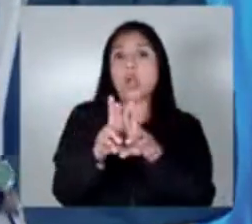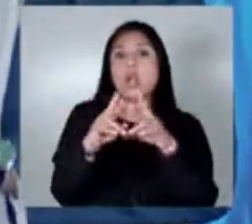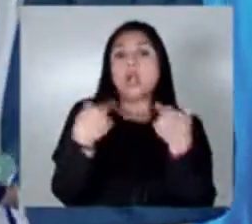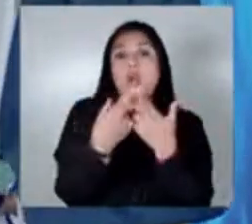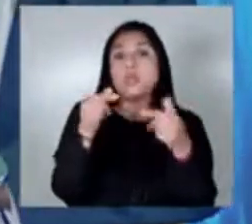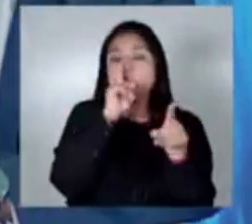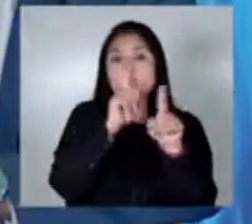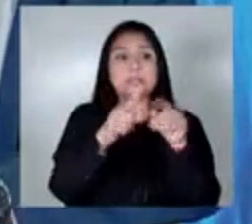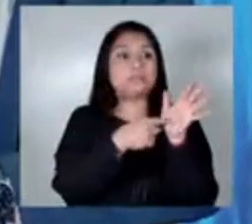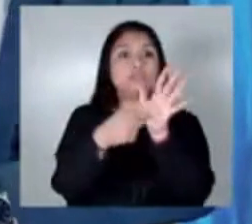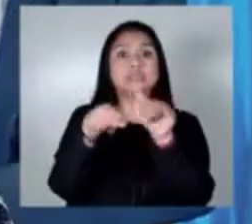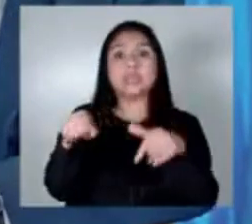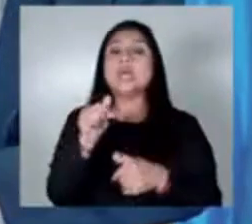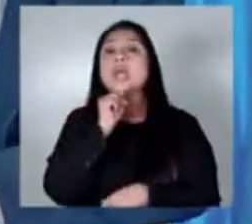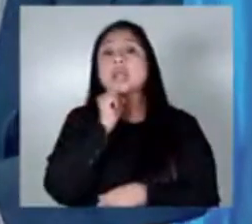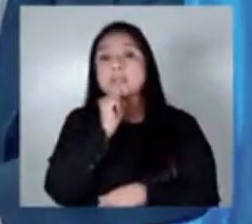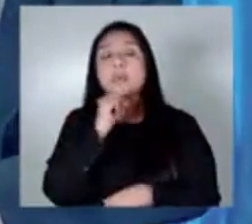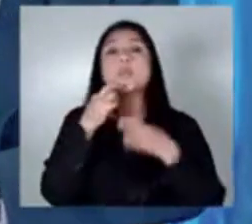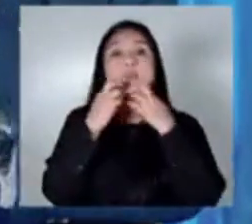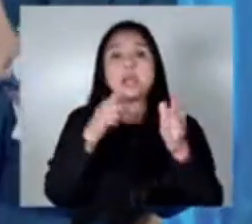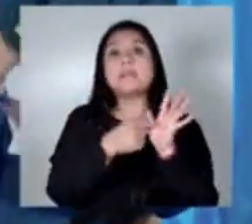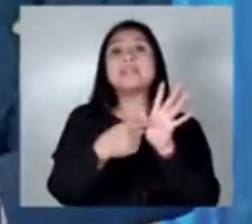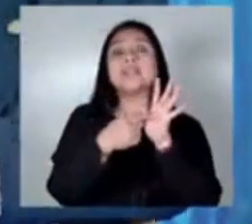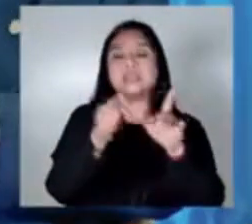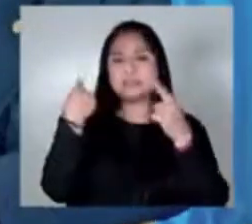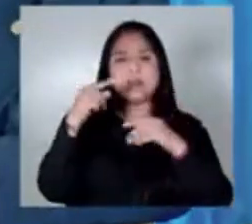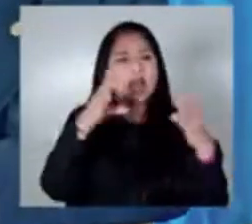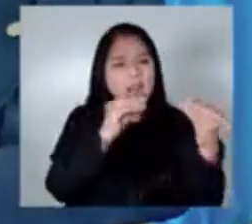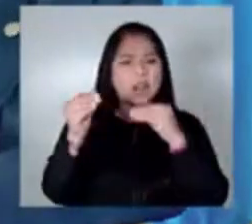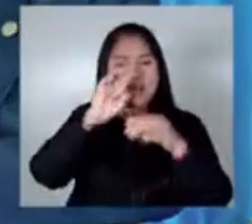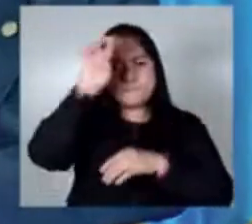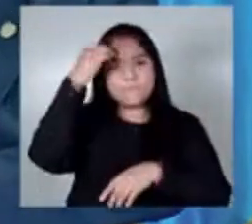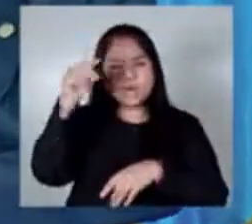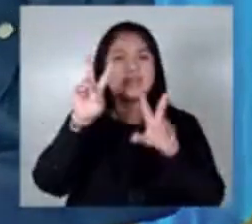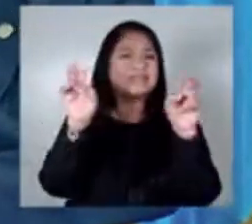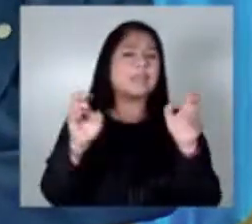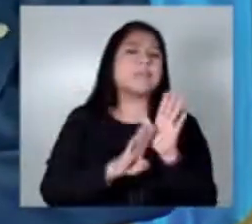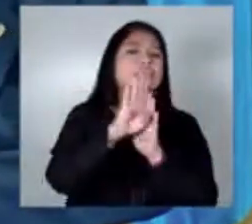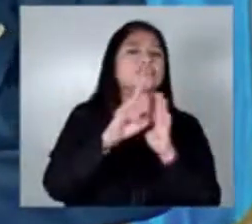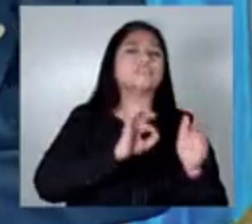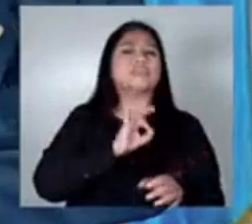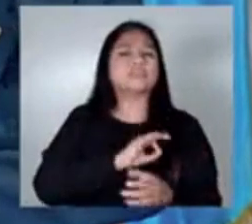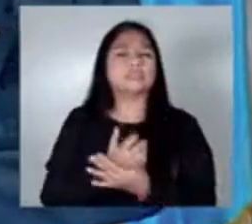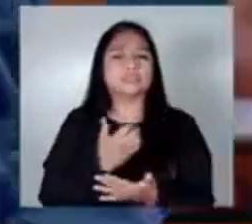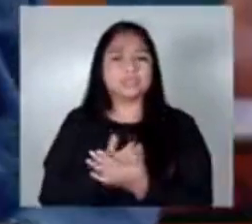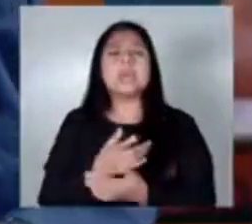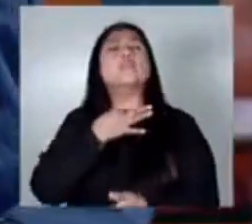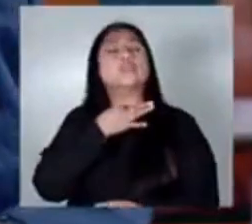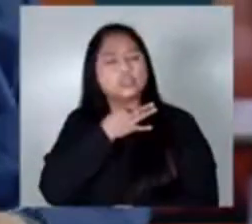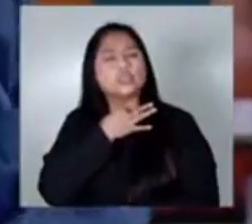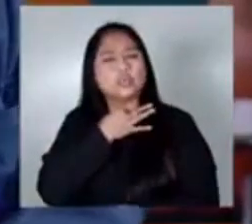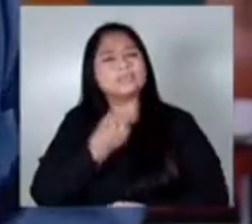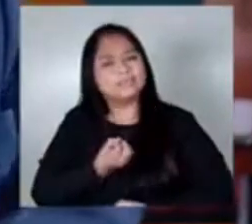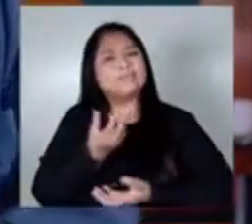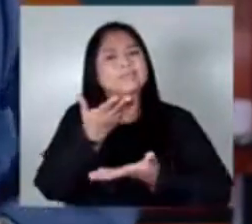Summit, que congregó a representantes del sector público y privado para discutir y promover políticas áreas enmarcadas en el desarrollo social y económico. Ha sido un